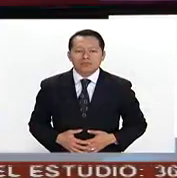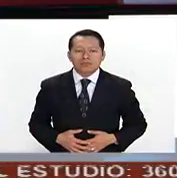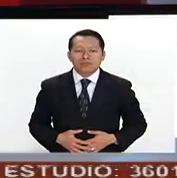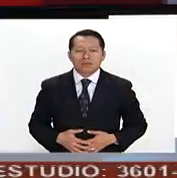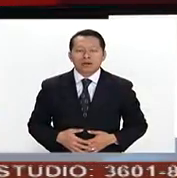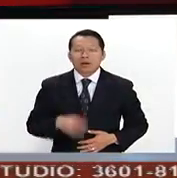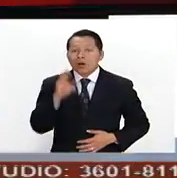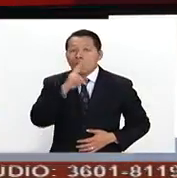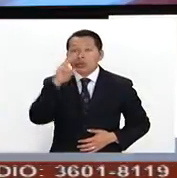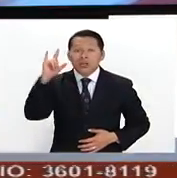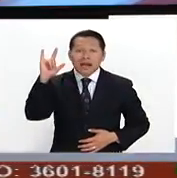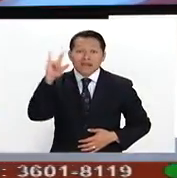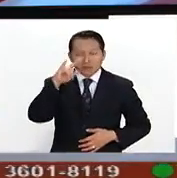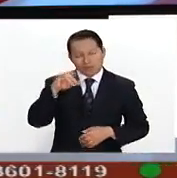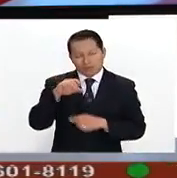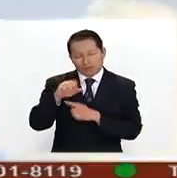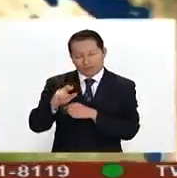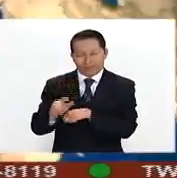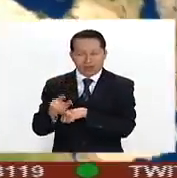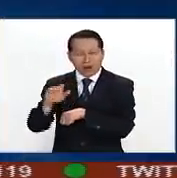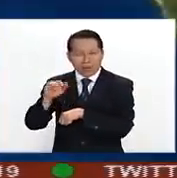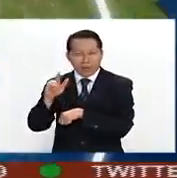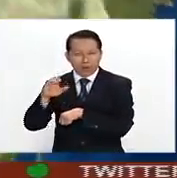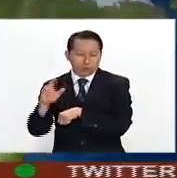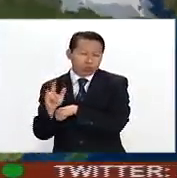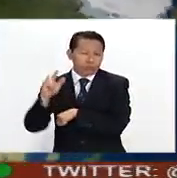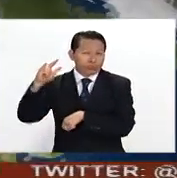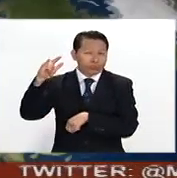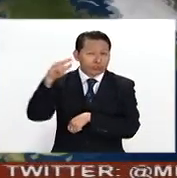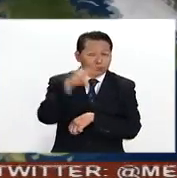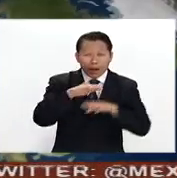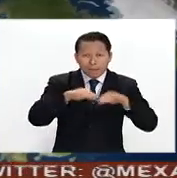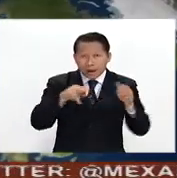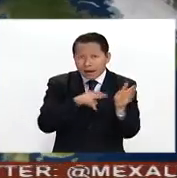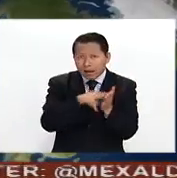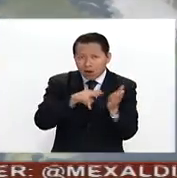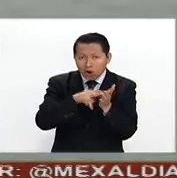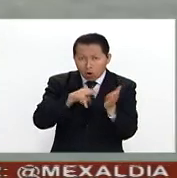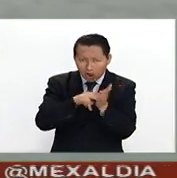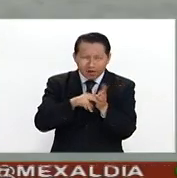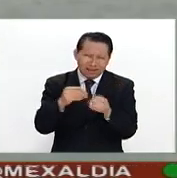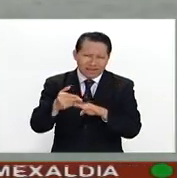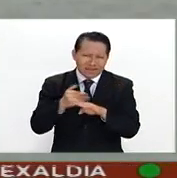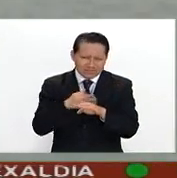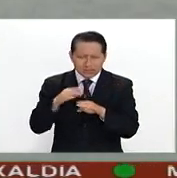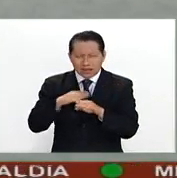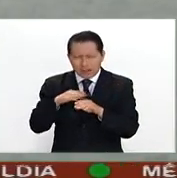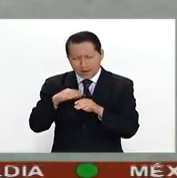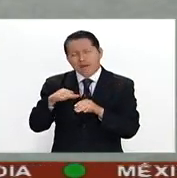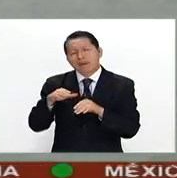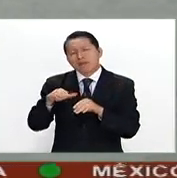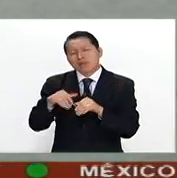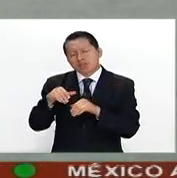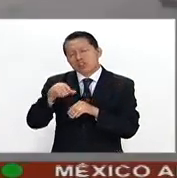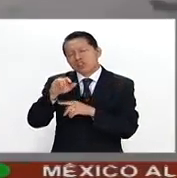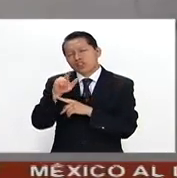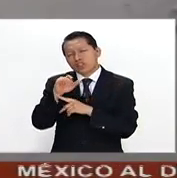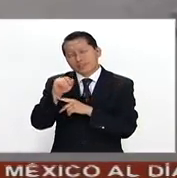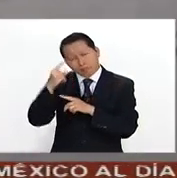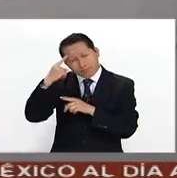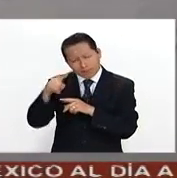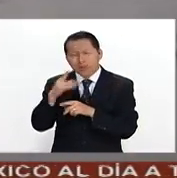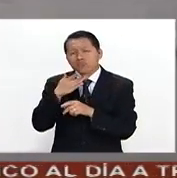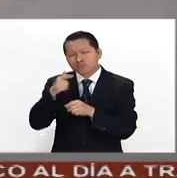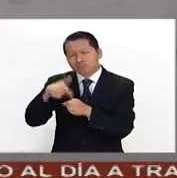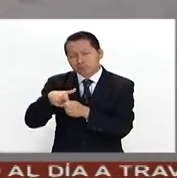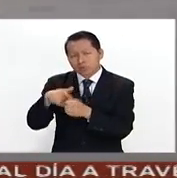Un avión ruso que despegó de Moscú cayó a las aguas del Mar Negro poco después de haber hecho una escala en el balneario de Sochi para cargar combustible. La